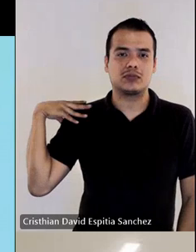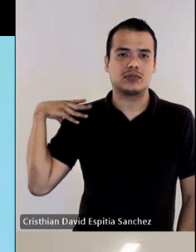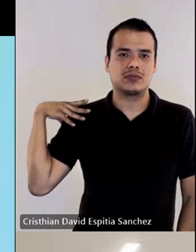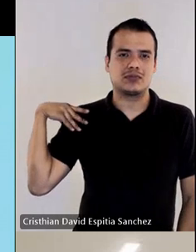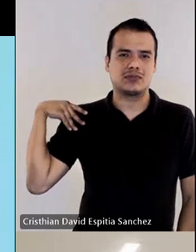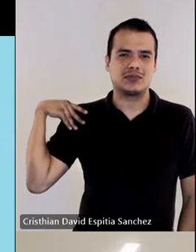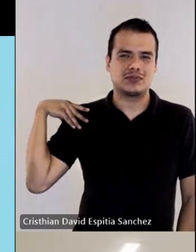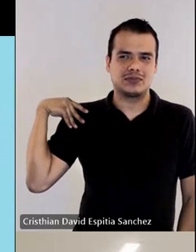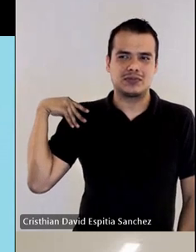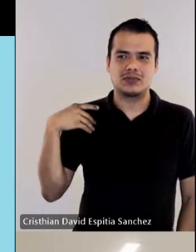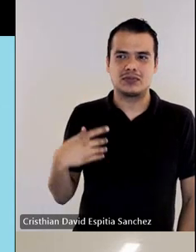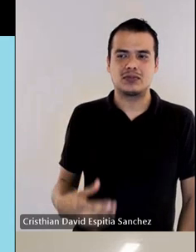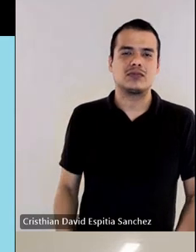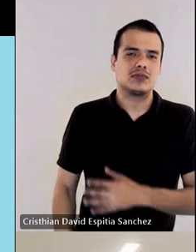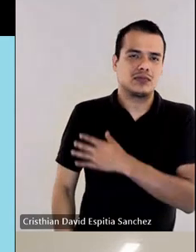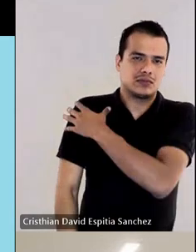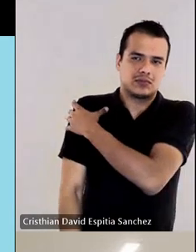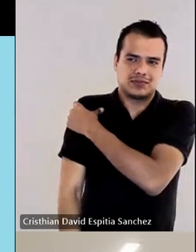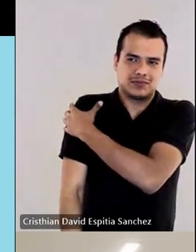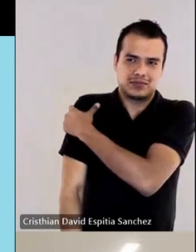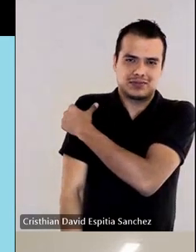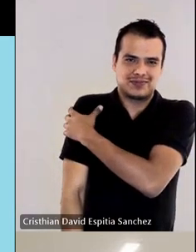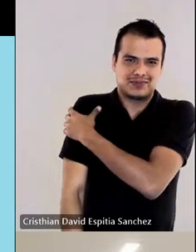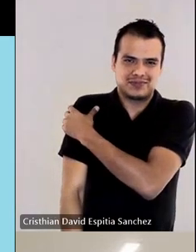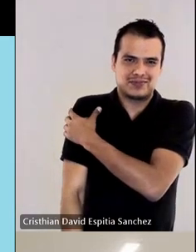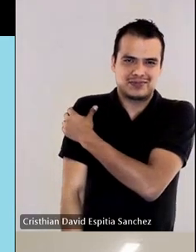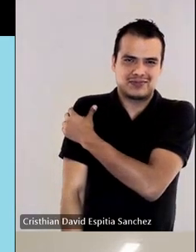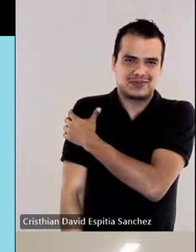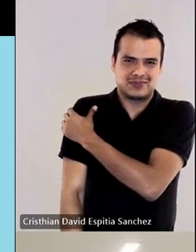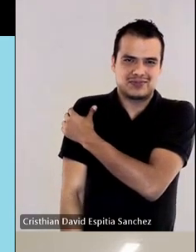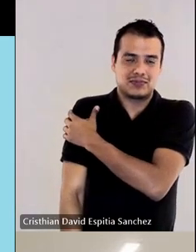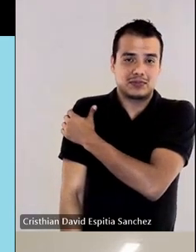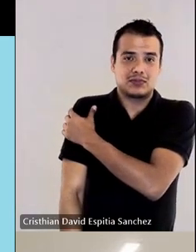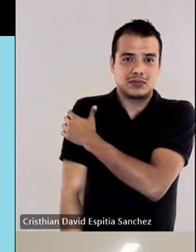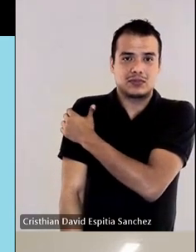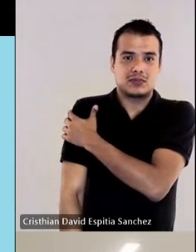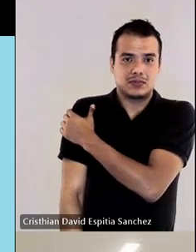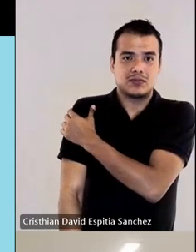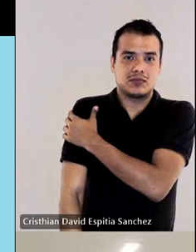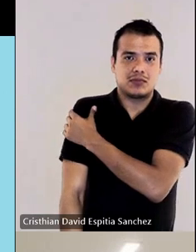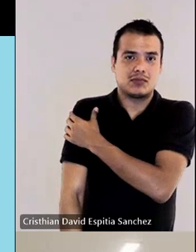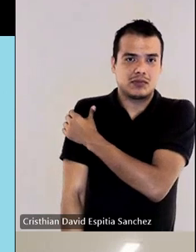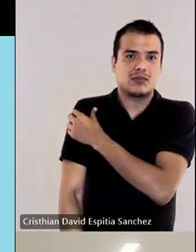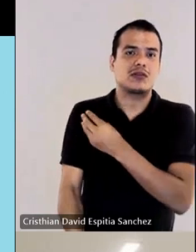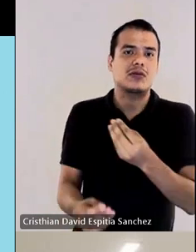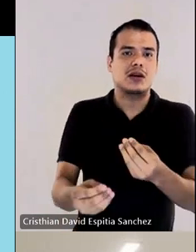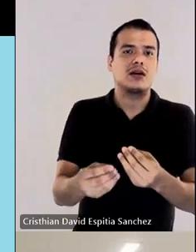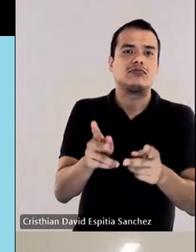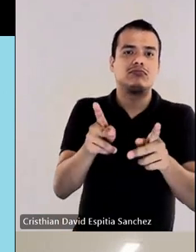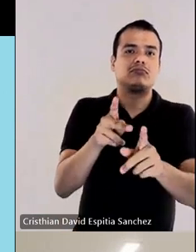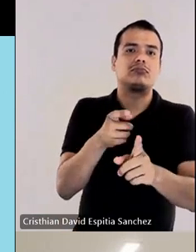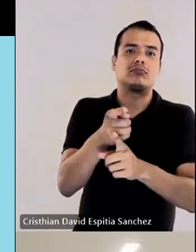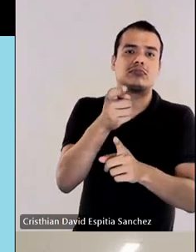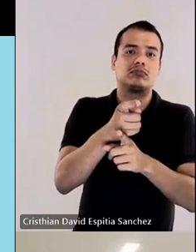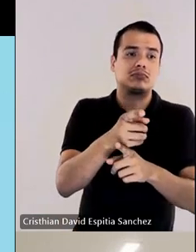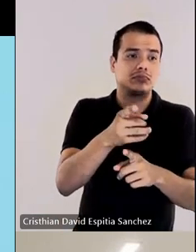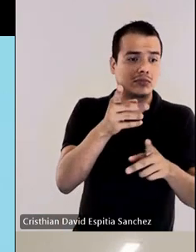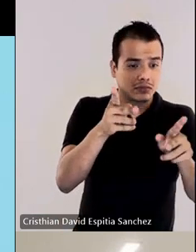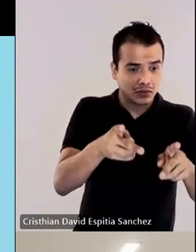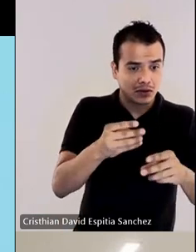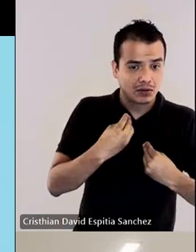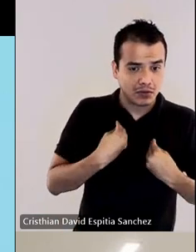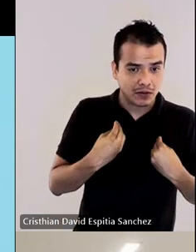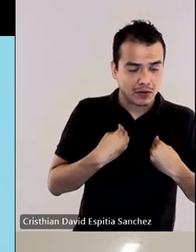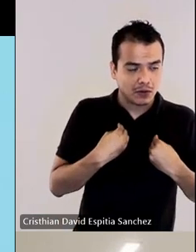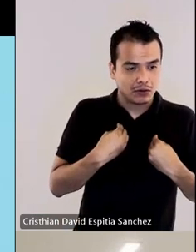como estoy mostrando en este momento. Cuando sepas que la persona, aunque no reacciona, la persona se encuentra con vida y estos parámetros están